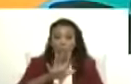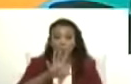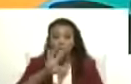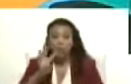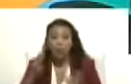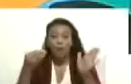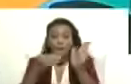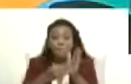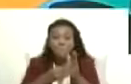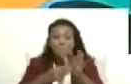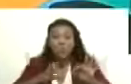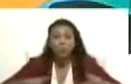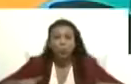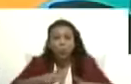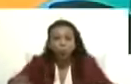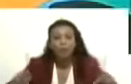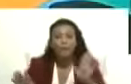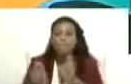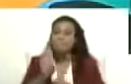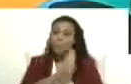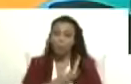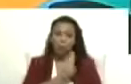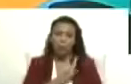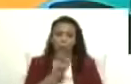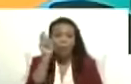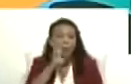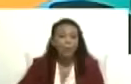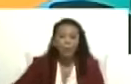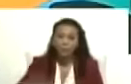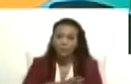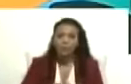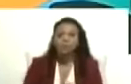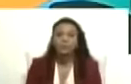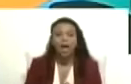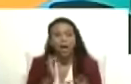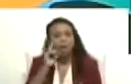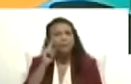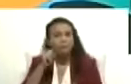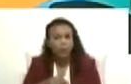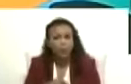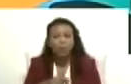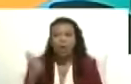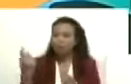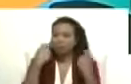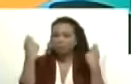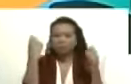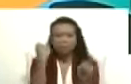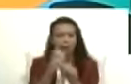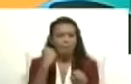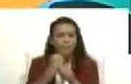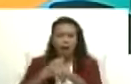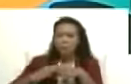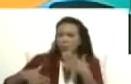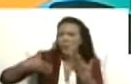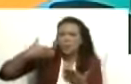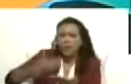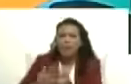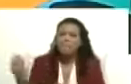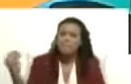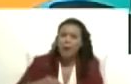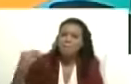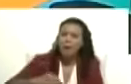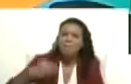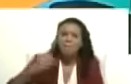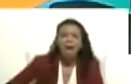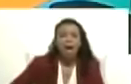159.542 kilómetros que histórica y jurídicamente pertenecen al pueblo venezolano. En fin, es una jornada histórica que cada día hace más fuerte